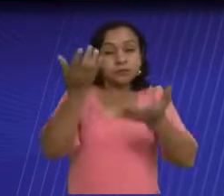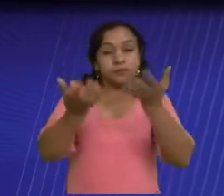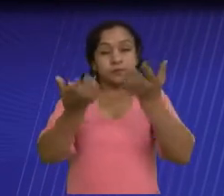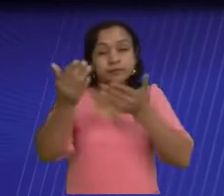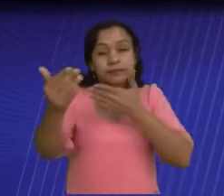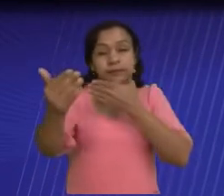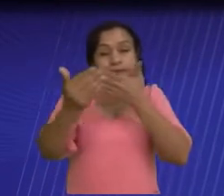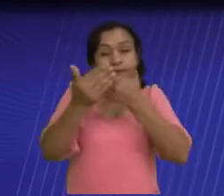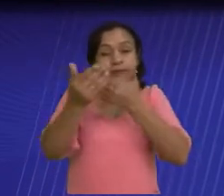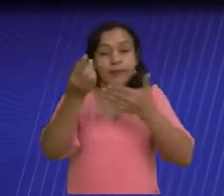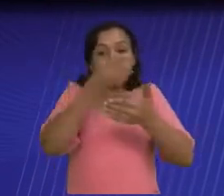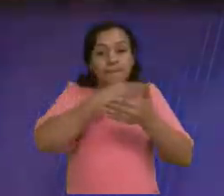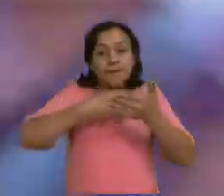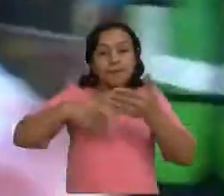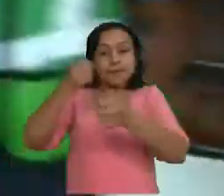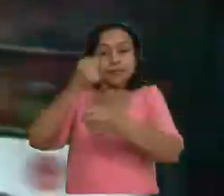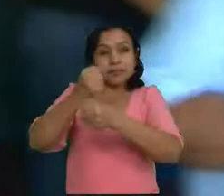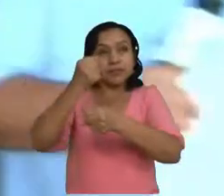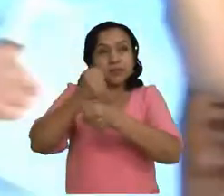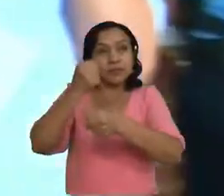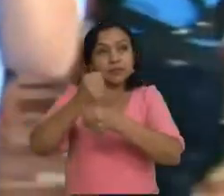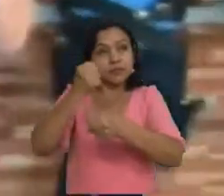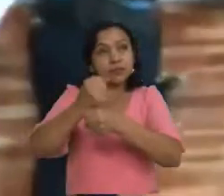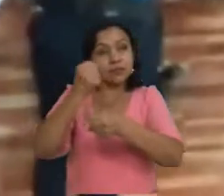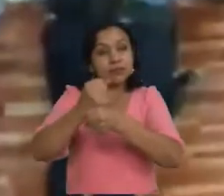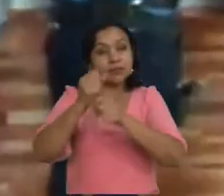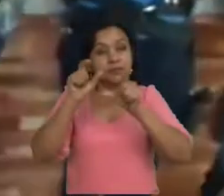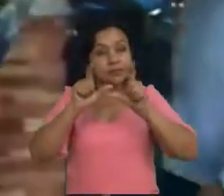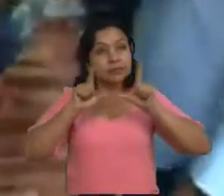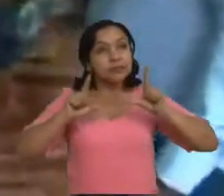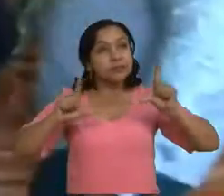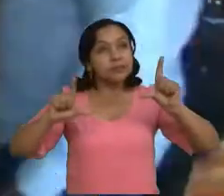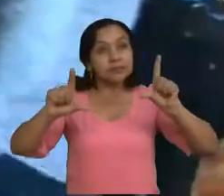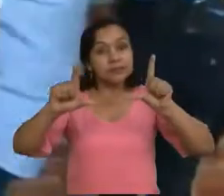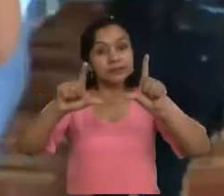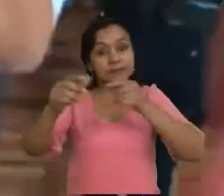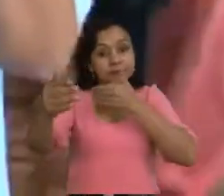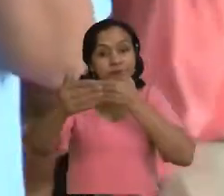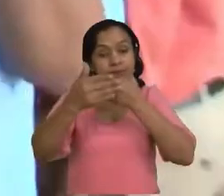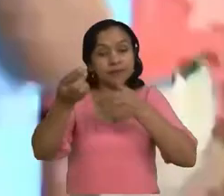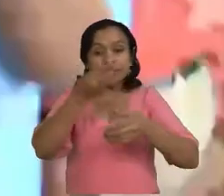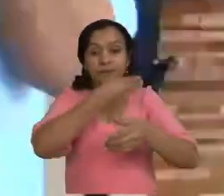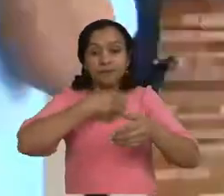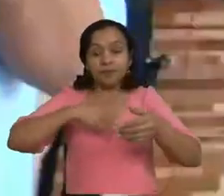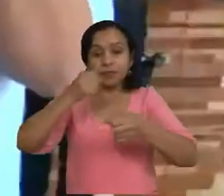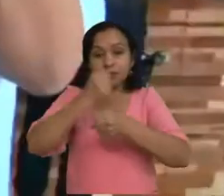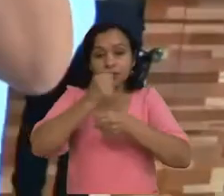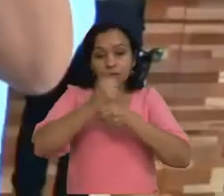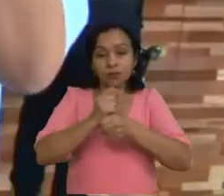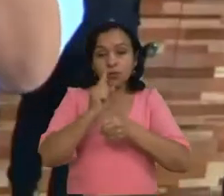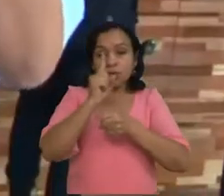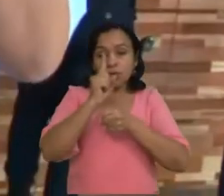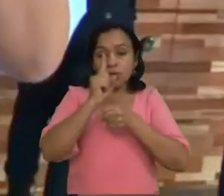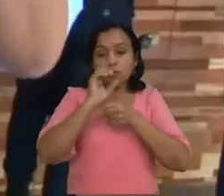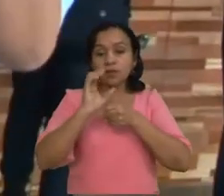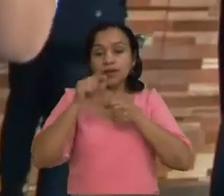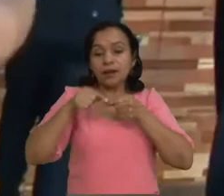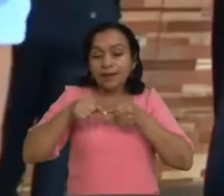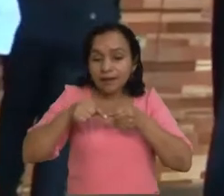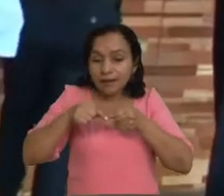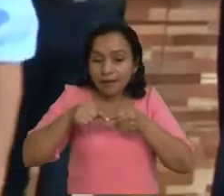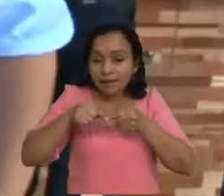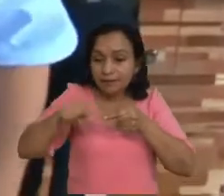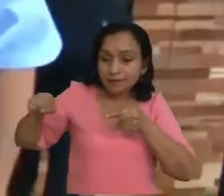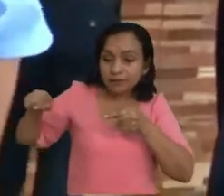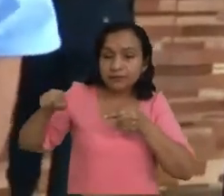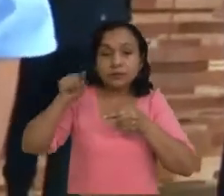Julio Buitrago, de lo que es el sector del Ministerio del Trabajo, una cuadra hacia abajo. Hace pocos instantes ocurrió